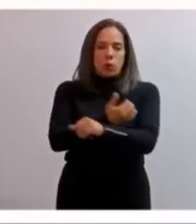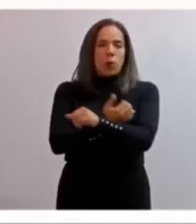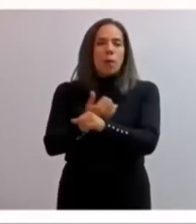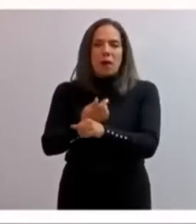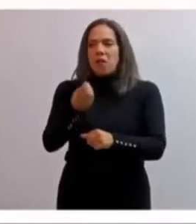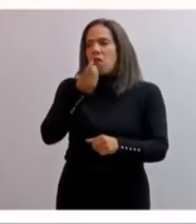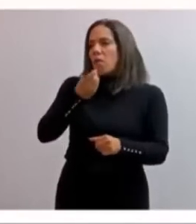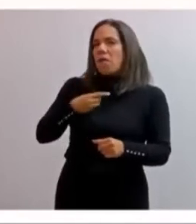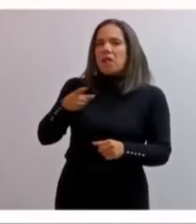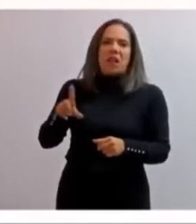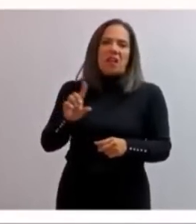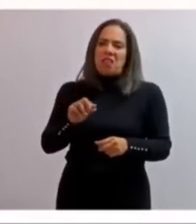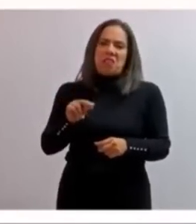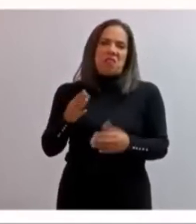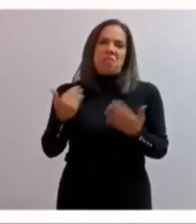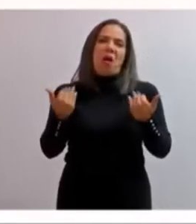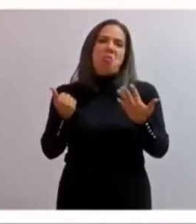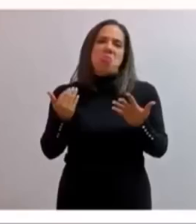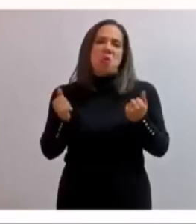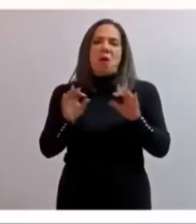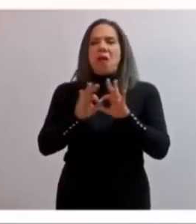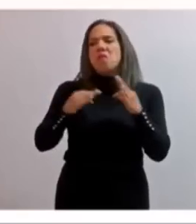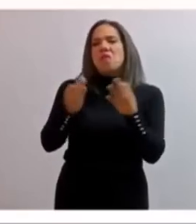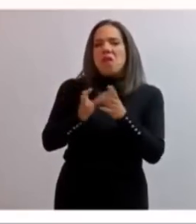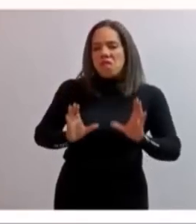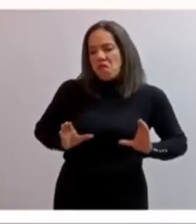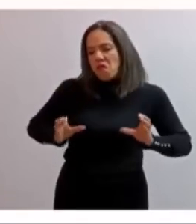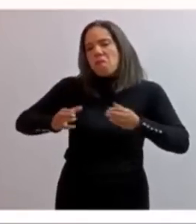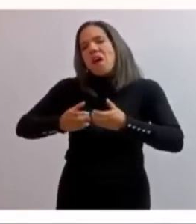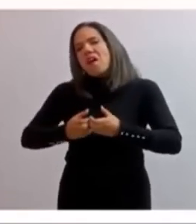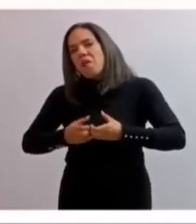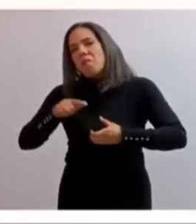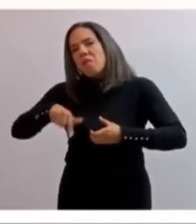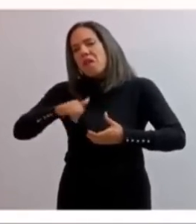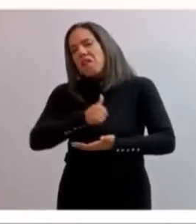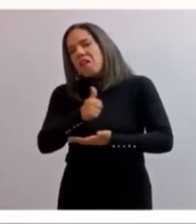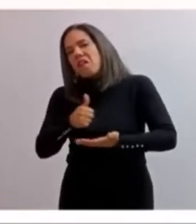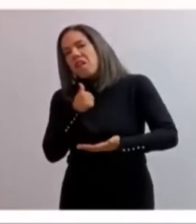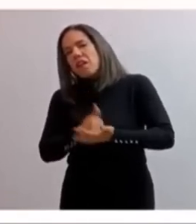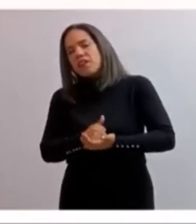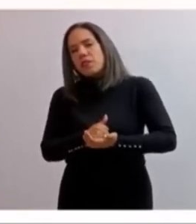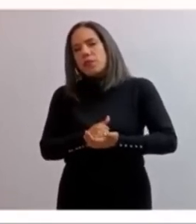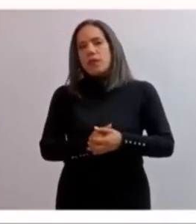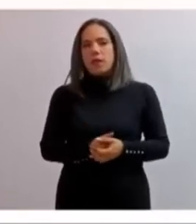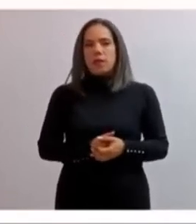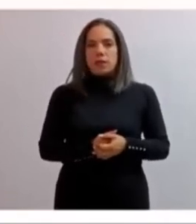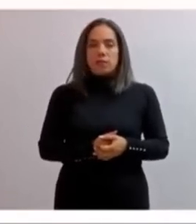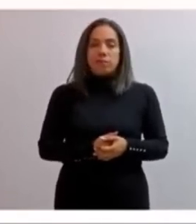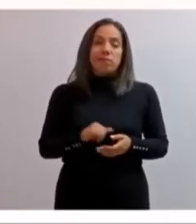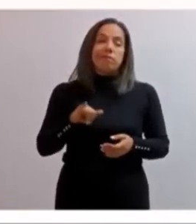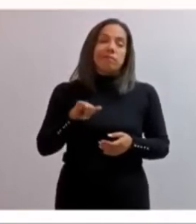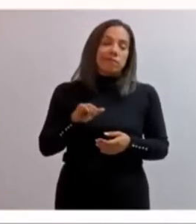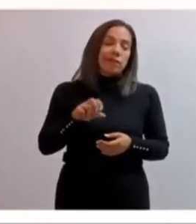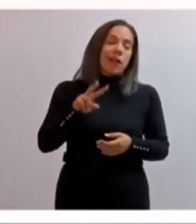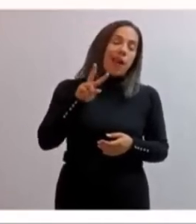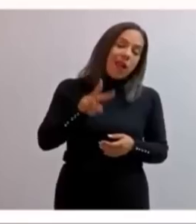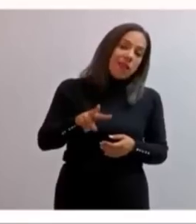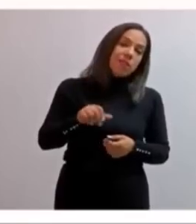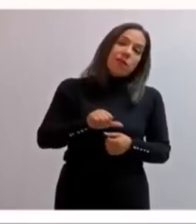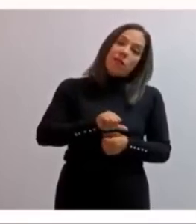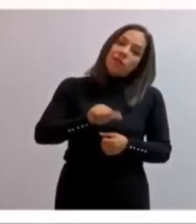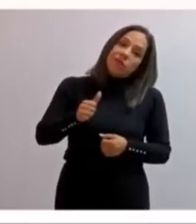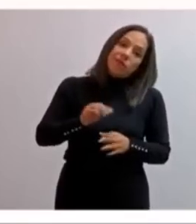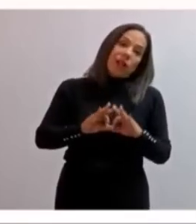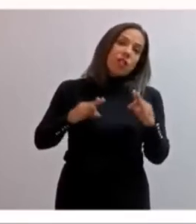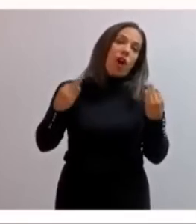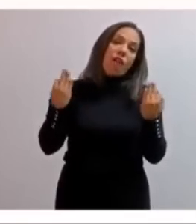las comunidades más originarias. Tenemos otro tipo de comunidad. Y alguien me